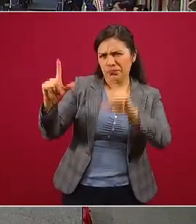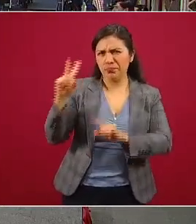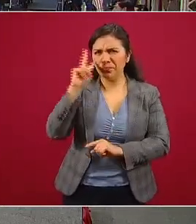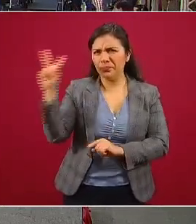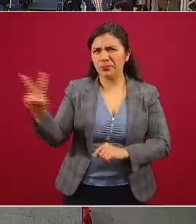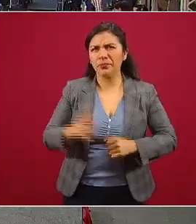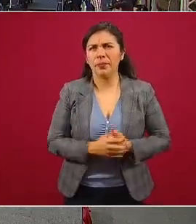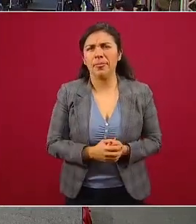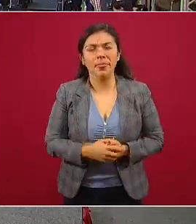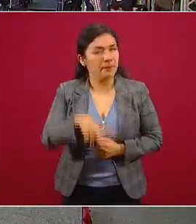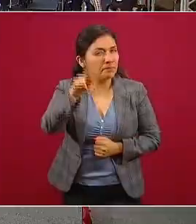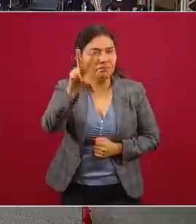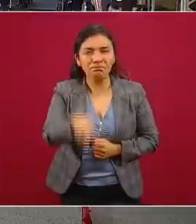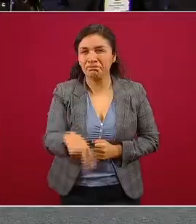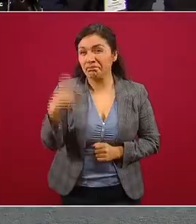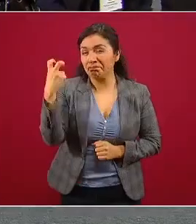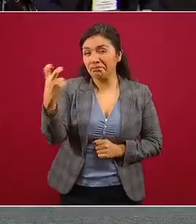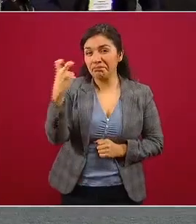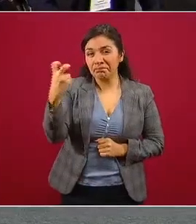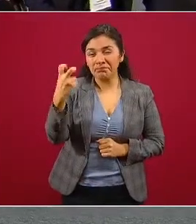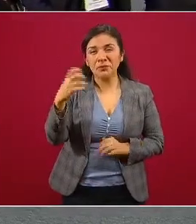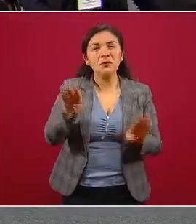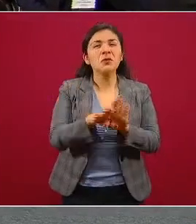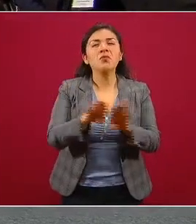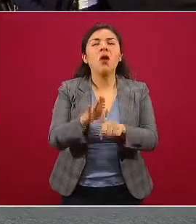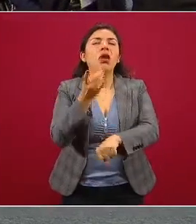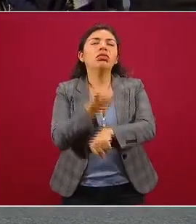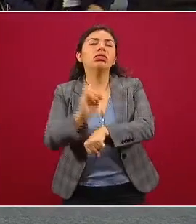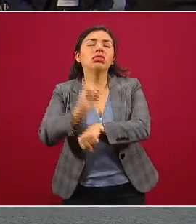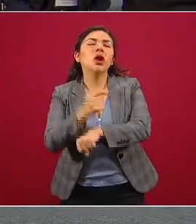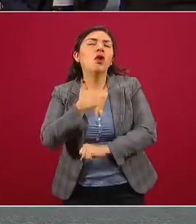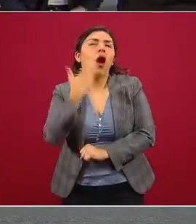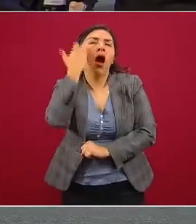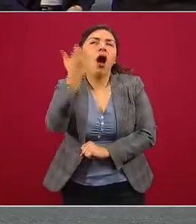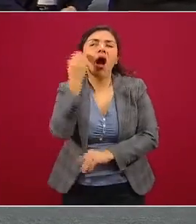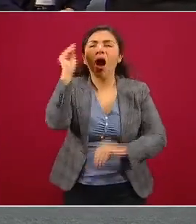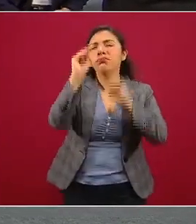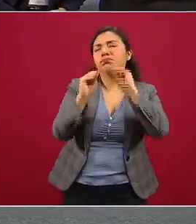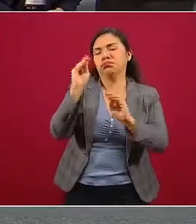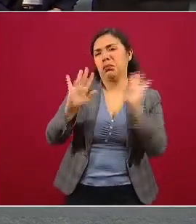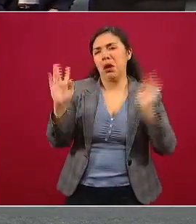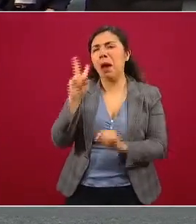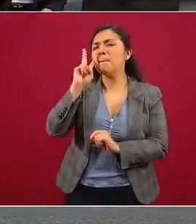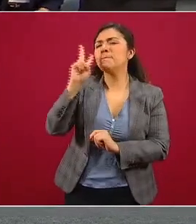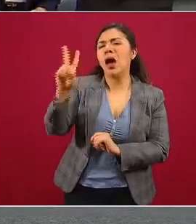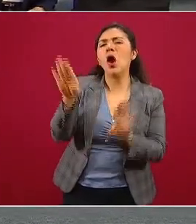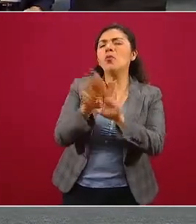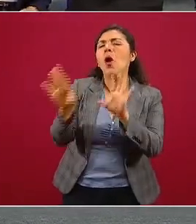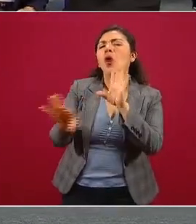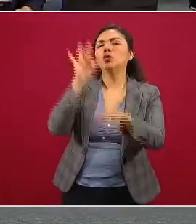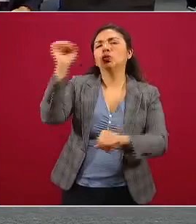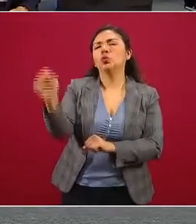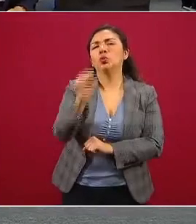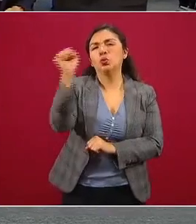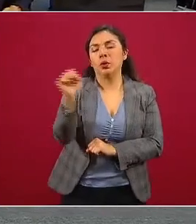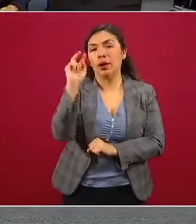más. La verdad que es así al azar. Ah, ponlo.